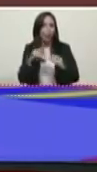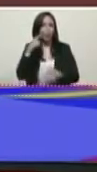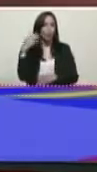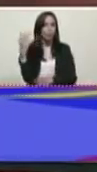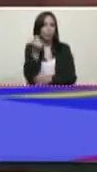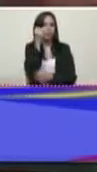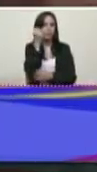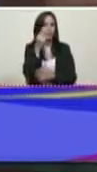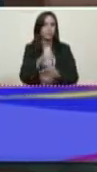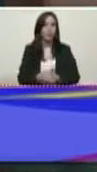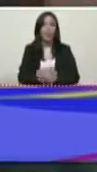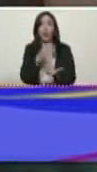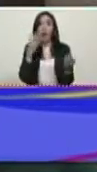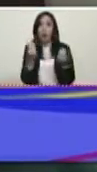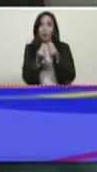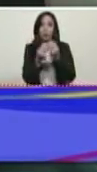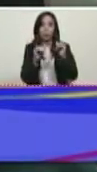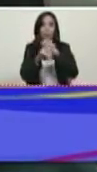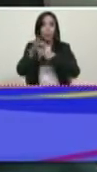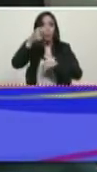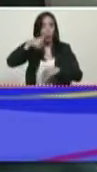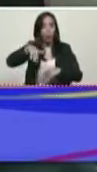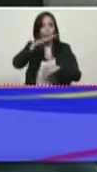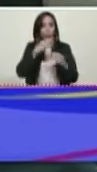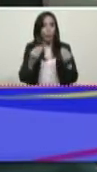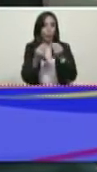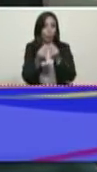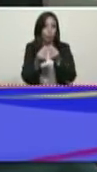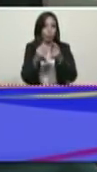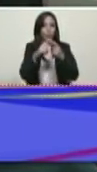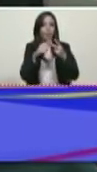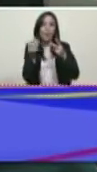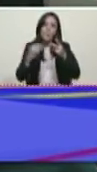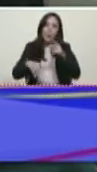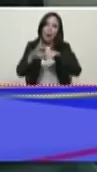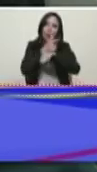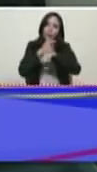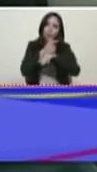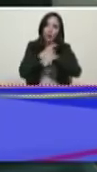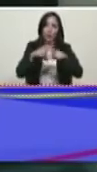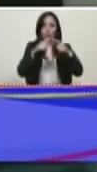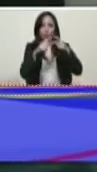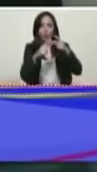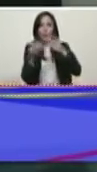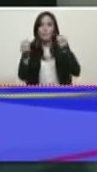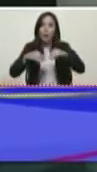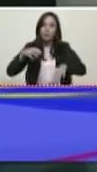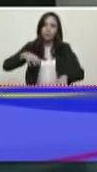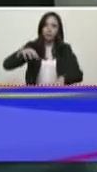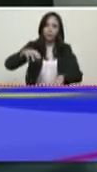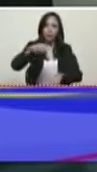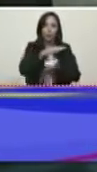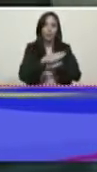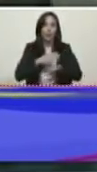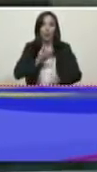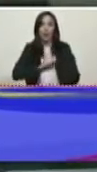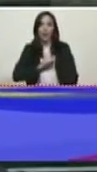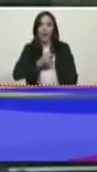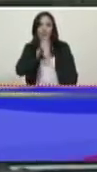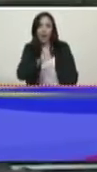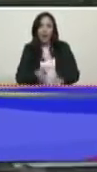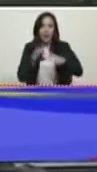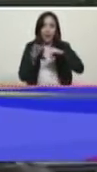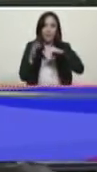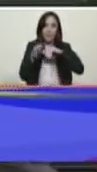junto al poder nacional junto a las gobernaciones y el poder rellenar junto a las